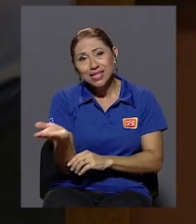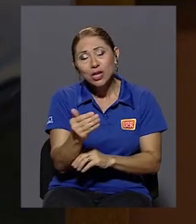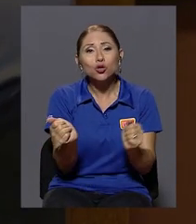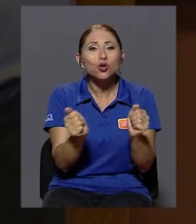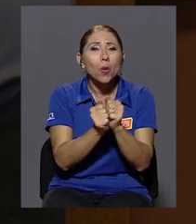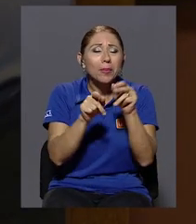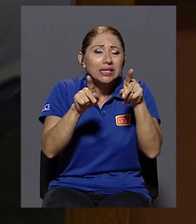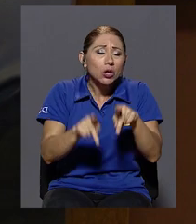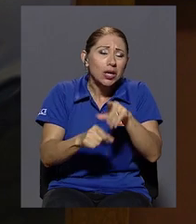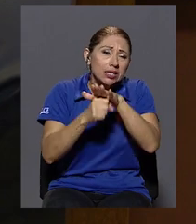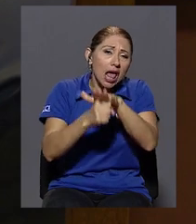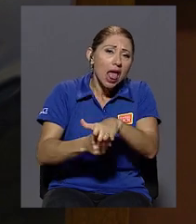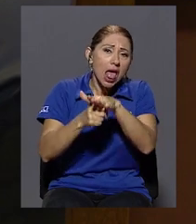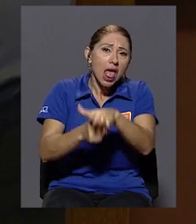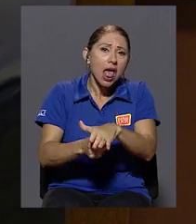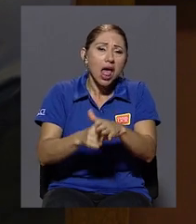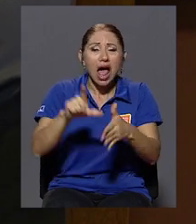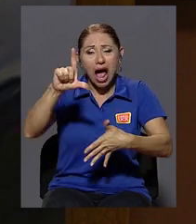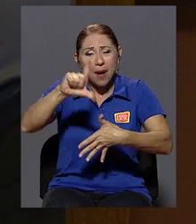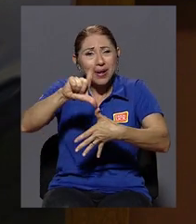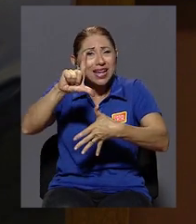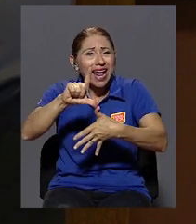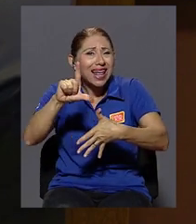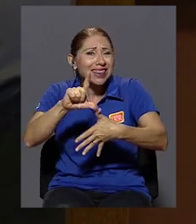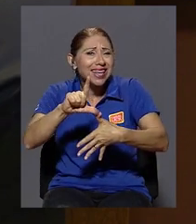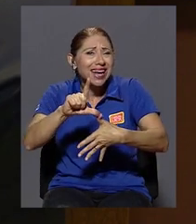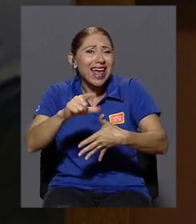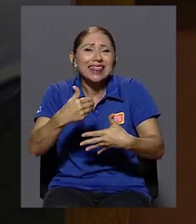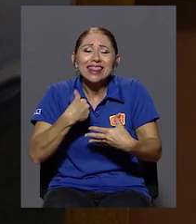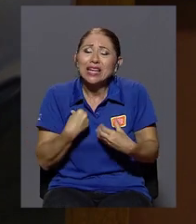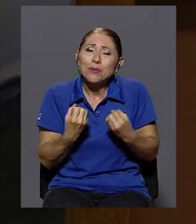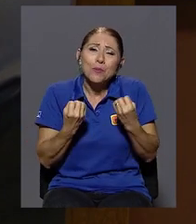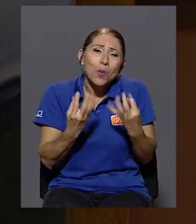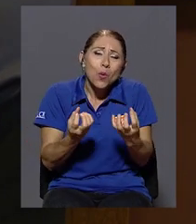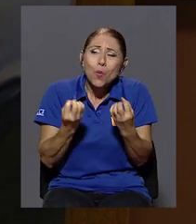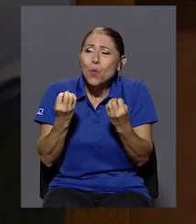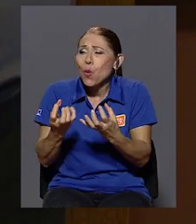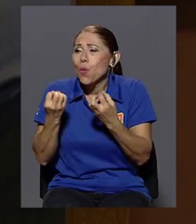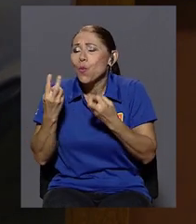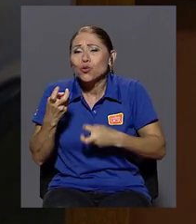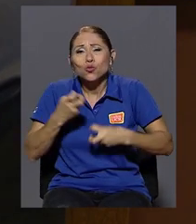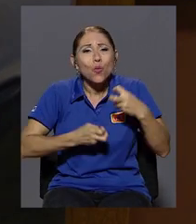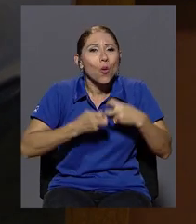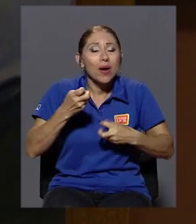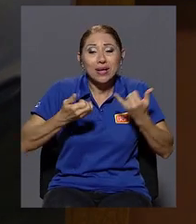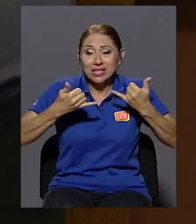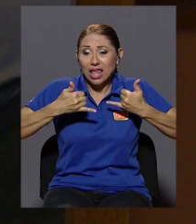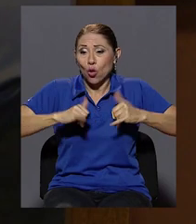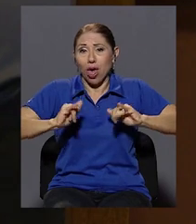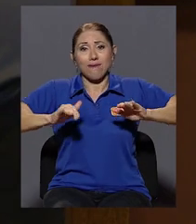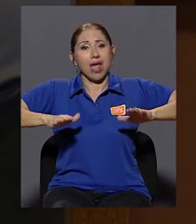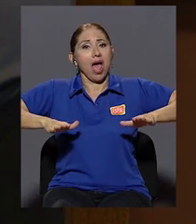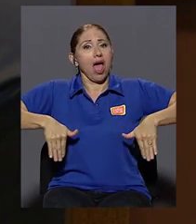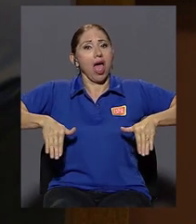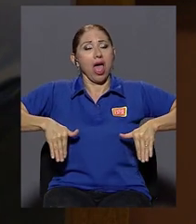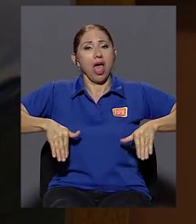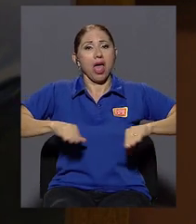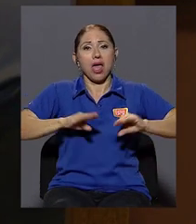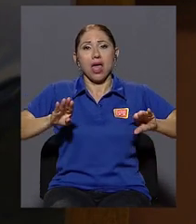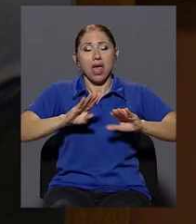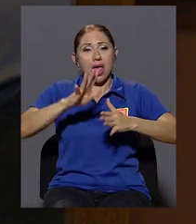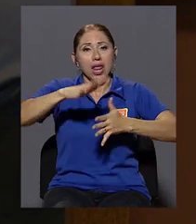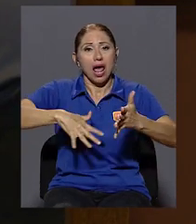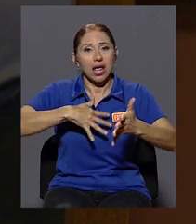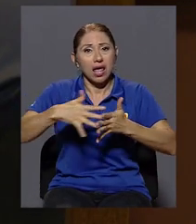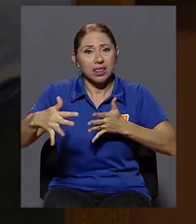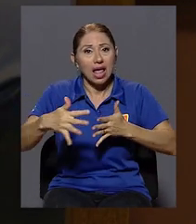marginados. América Latina adolece de tantos problemas que todavía no están en la agenda de nuestro